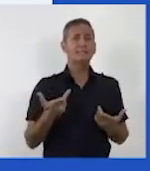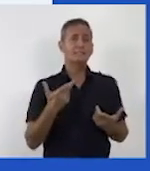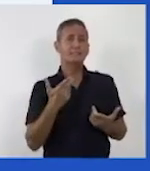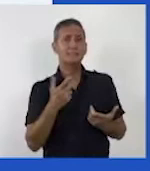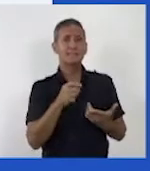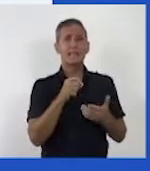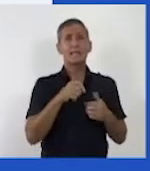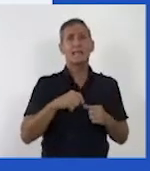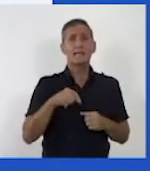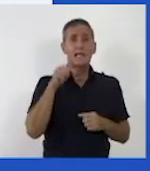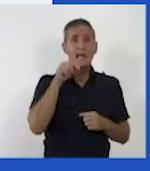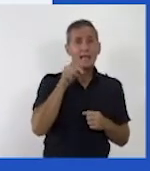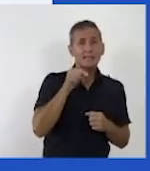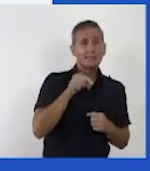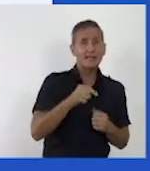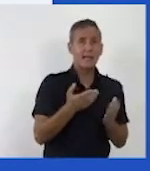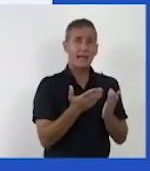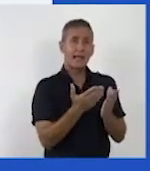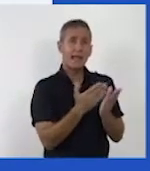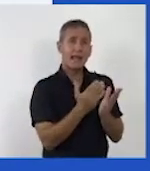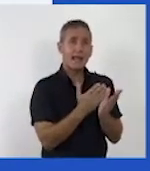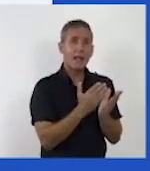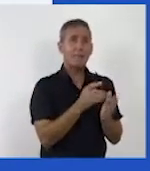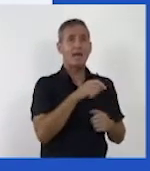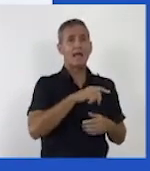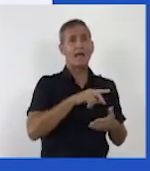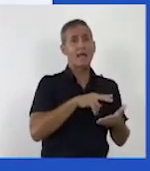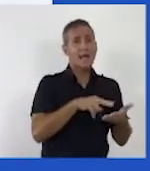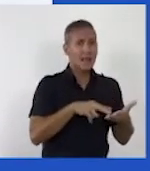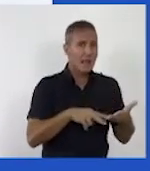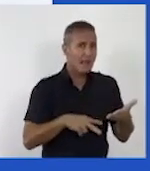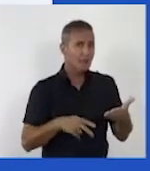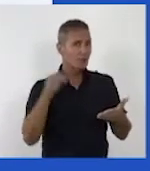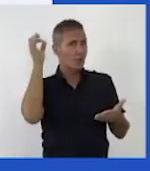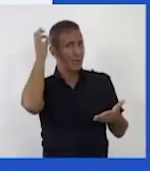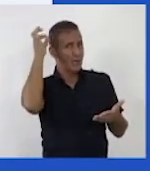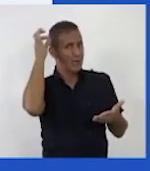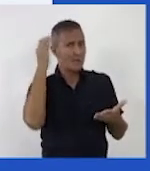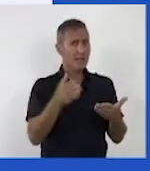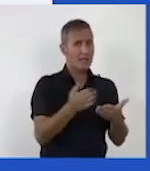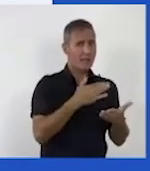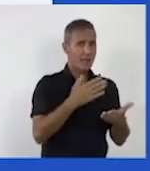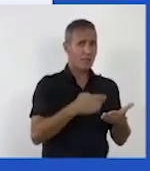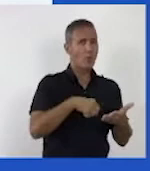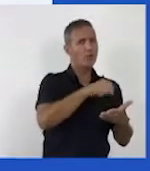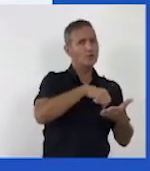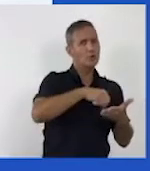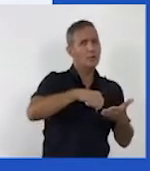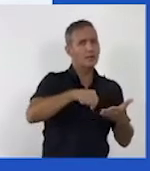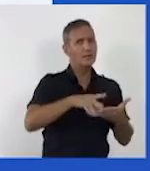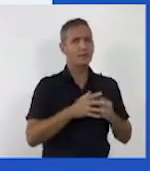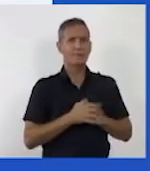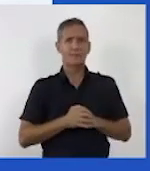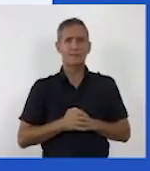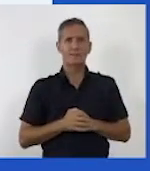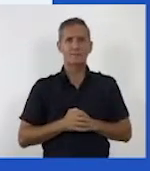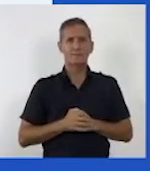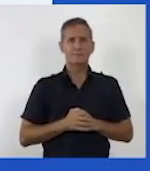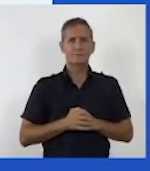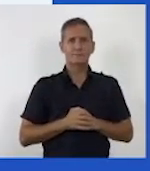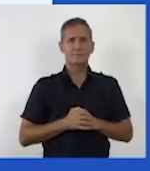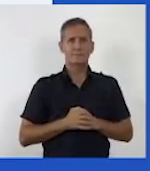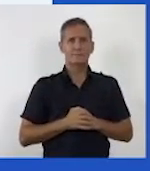están comprendidos en estas páginas del libro de lectura de español y del cuaderno de caligrafía bueno